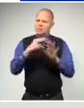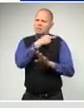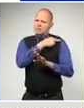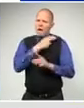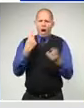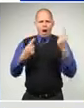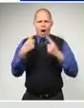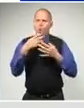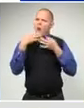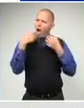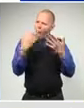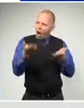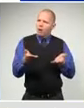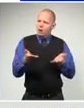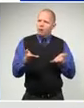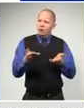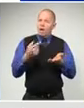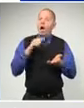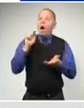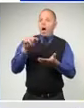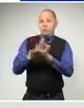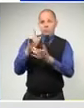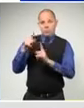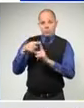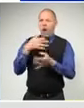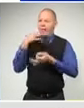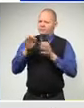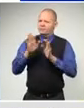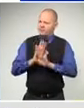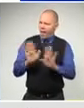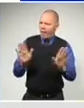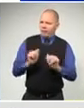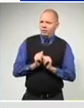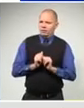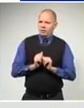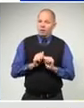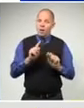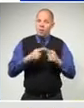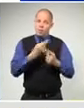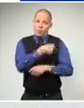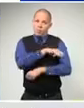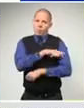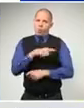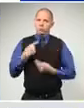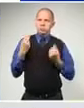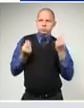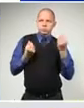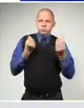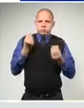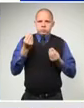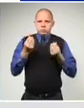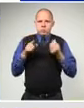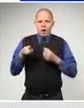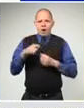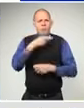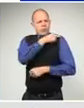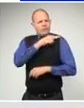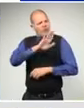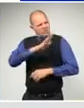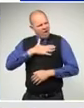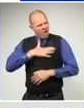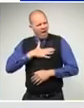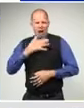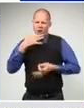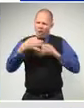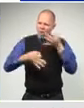salud en su territorio en relación con a qué se refiere este incremento, todavía